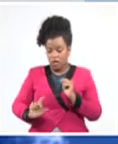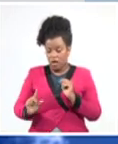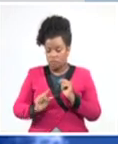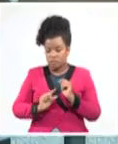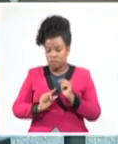de ayer